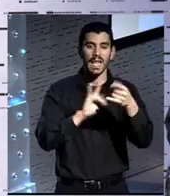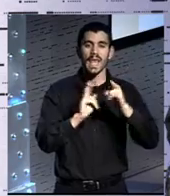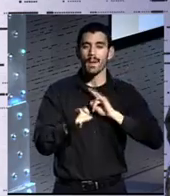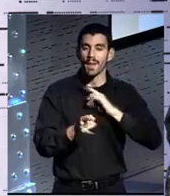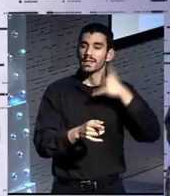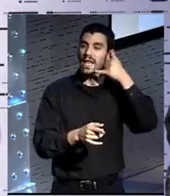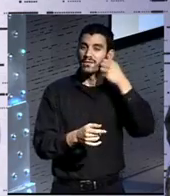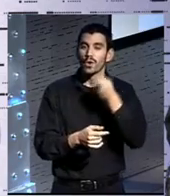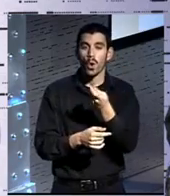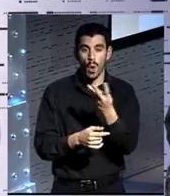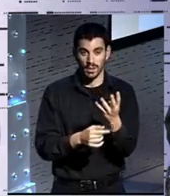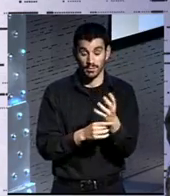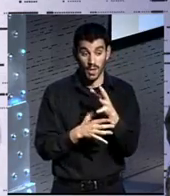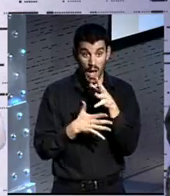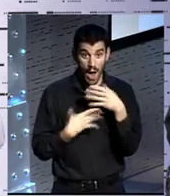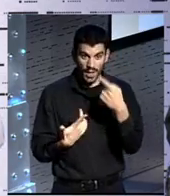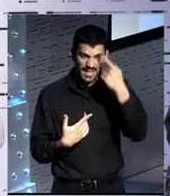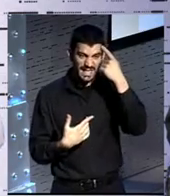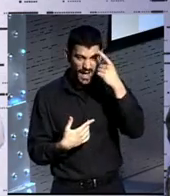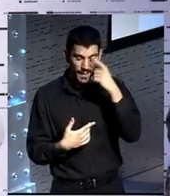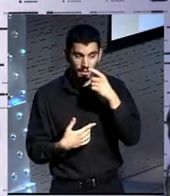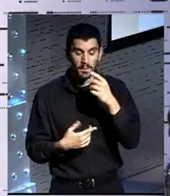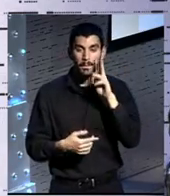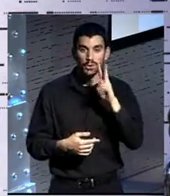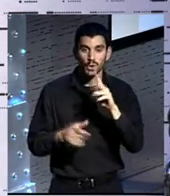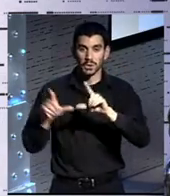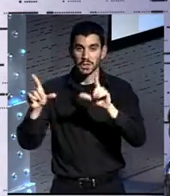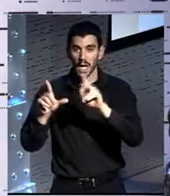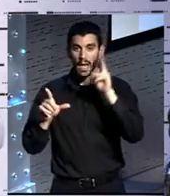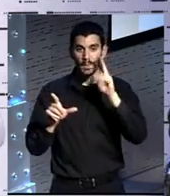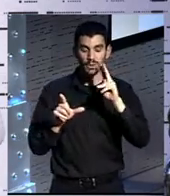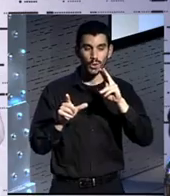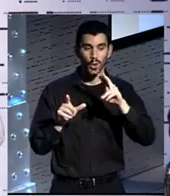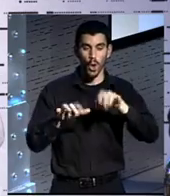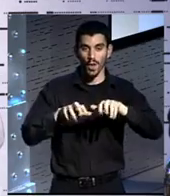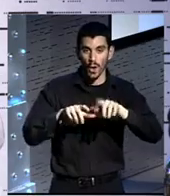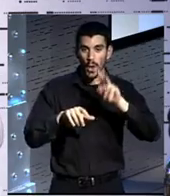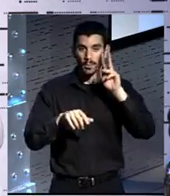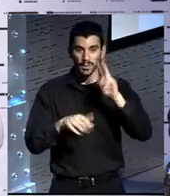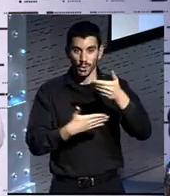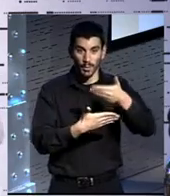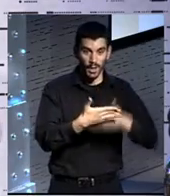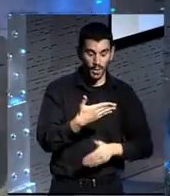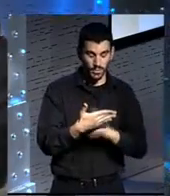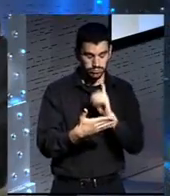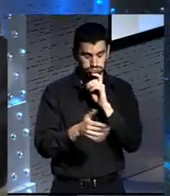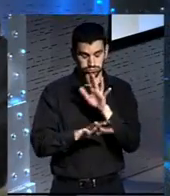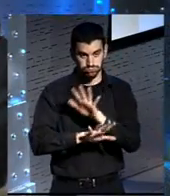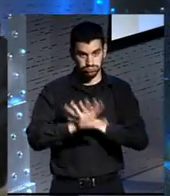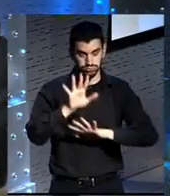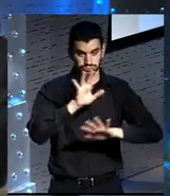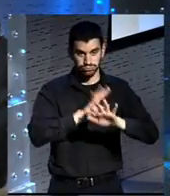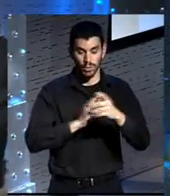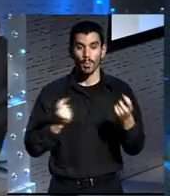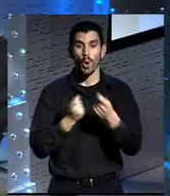la era de la información, ese dato es mucho más difícil de dar. O sea que es paradójico, pero en nuestro caso yo creo que lo ha hecho más complejo. Miguel.